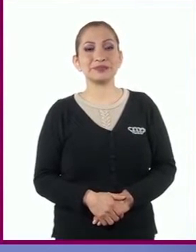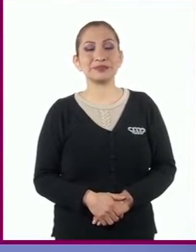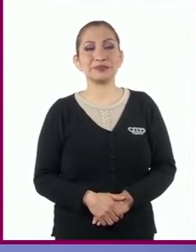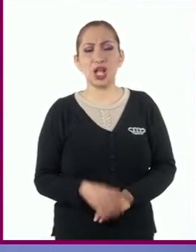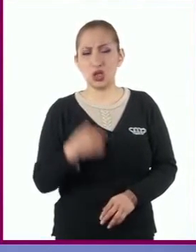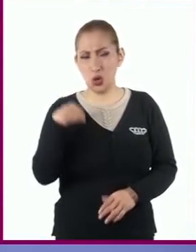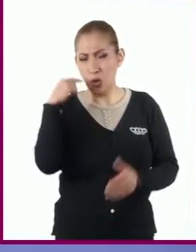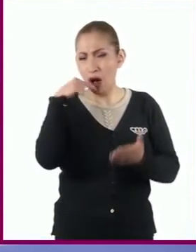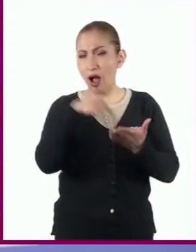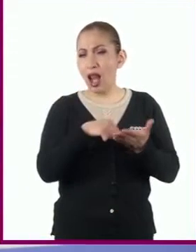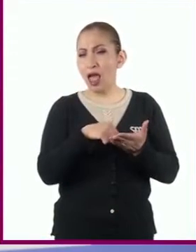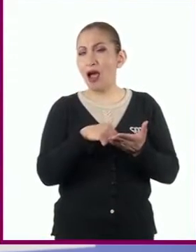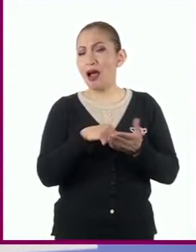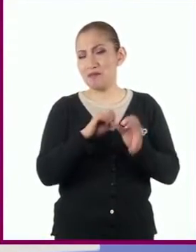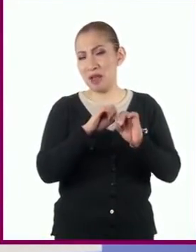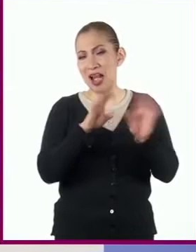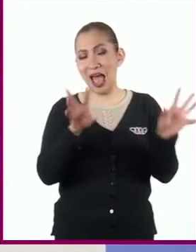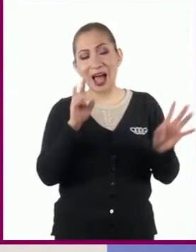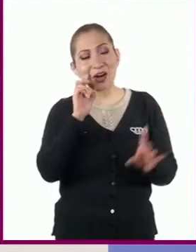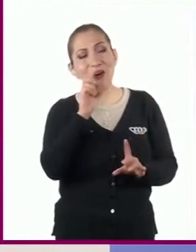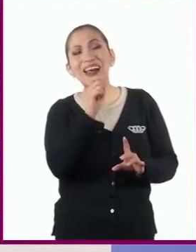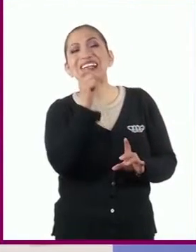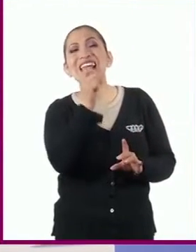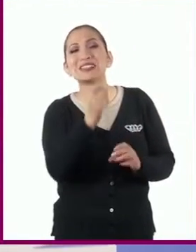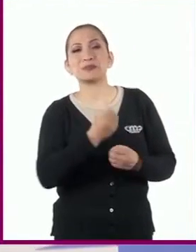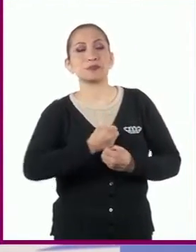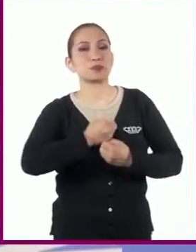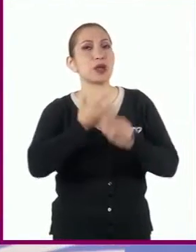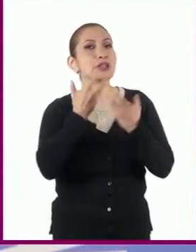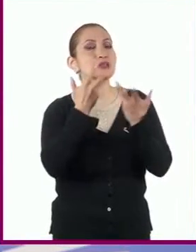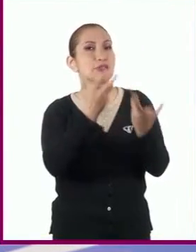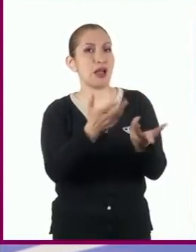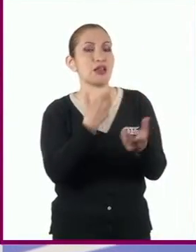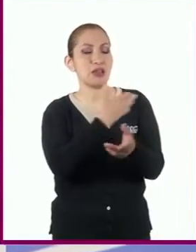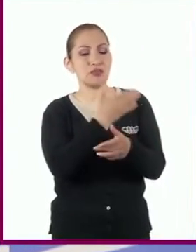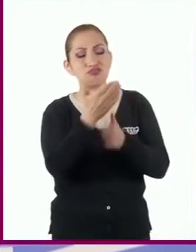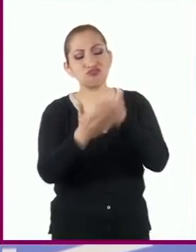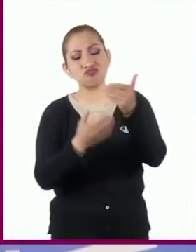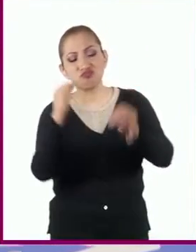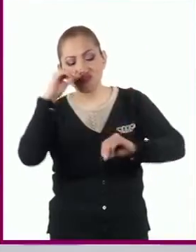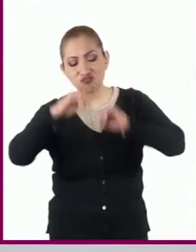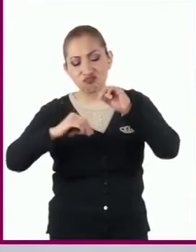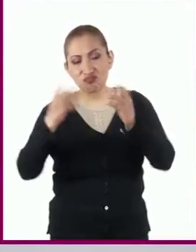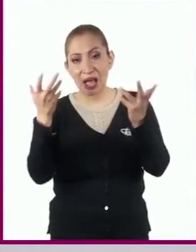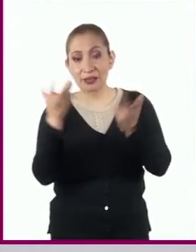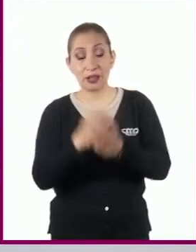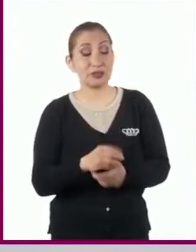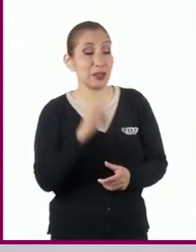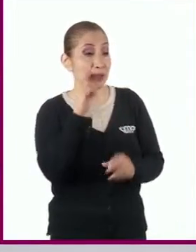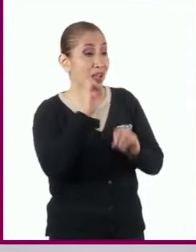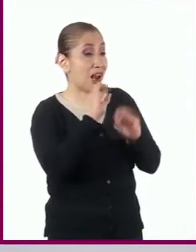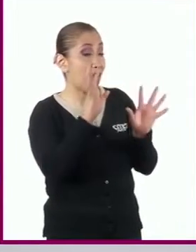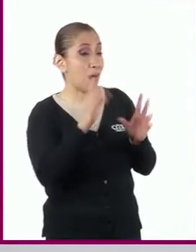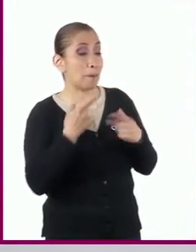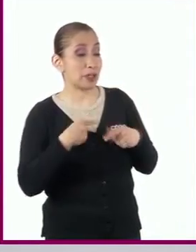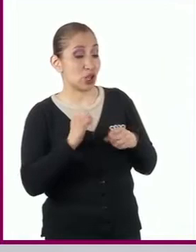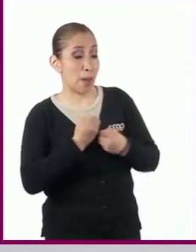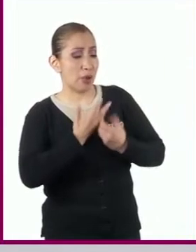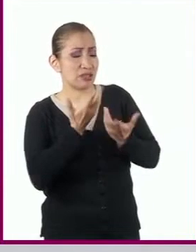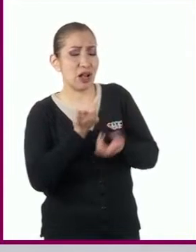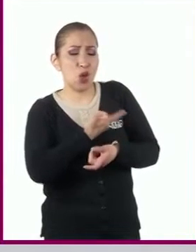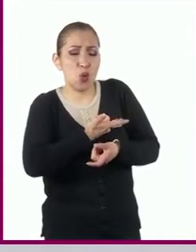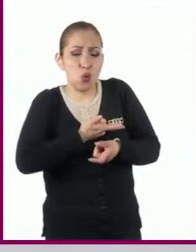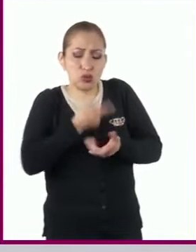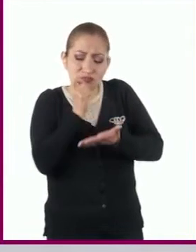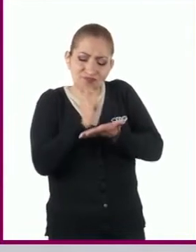Me parece que es por demás claro lo que es poesía y el proceso de crearla. Es claro que el poeta disfruta